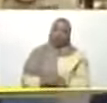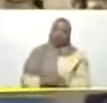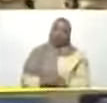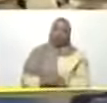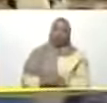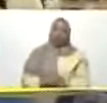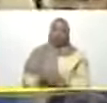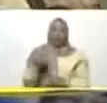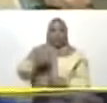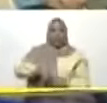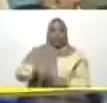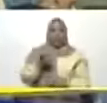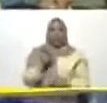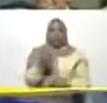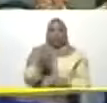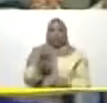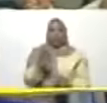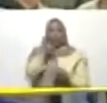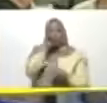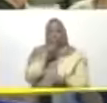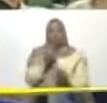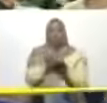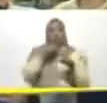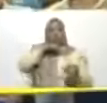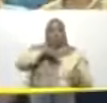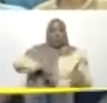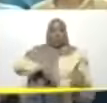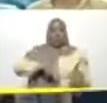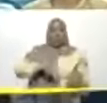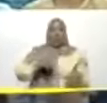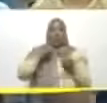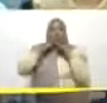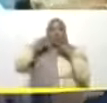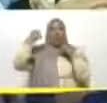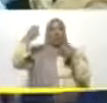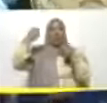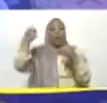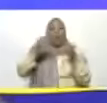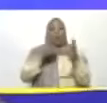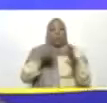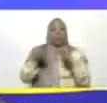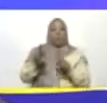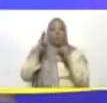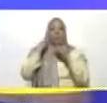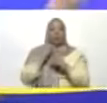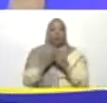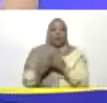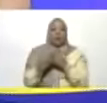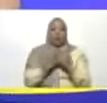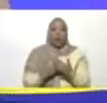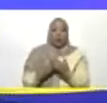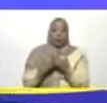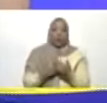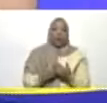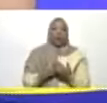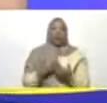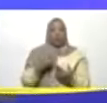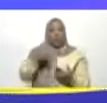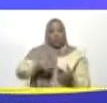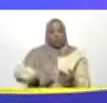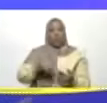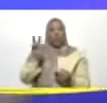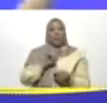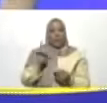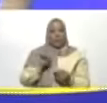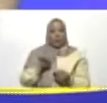generaciones en estos 19 años de historia de la gloriosa organización bolivariana estudiantil porque ha sido aquí en